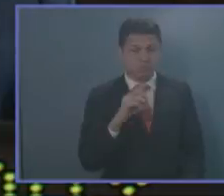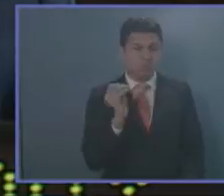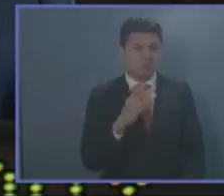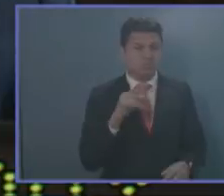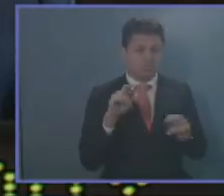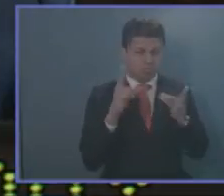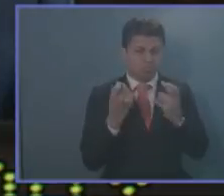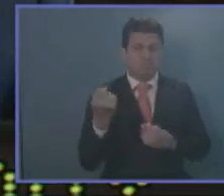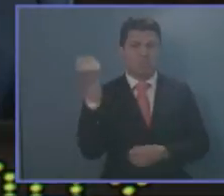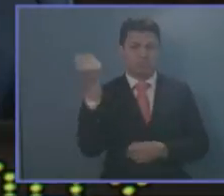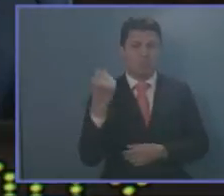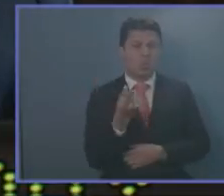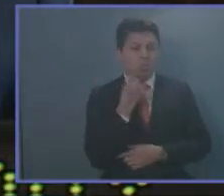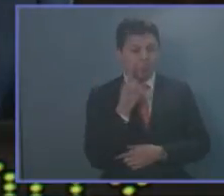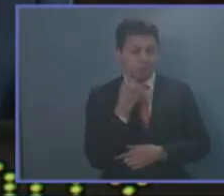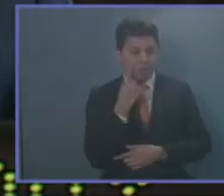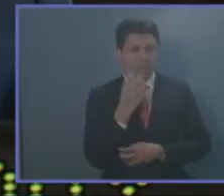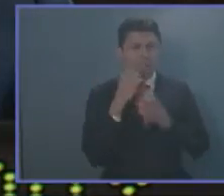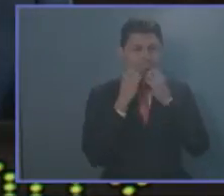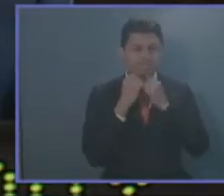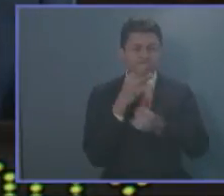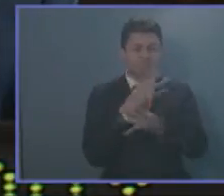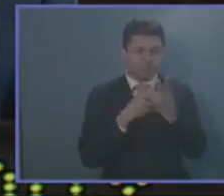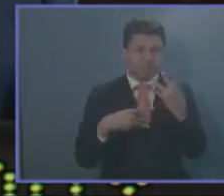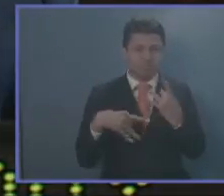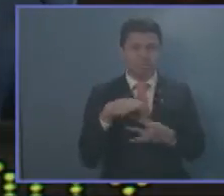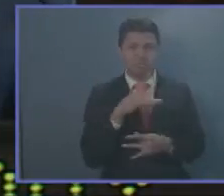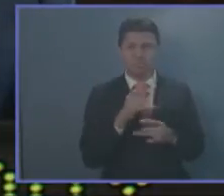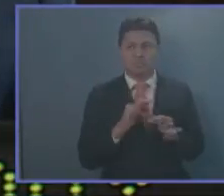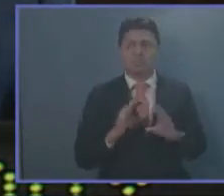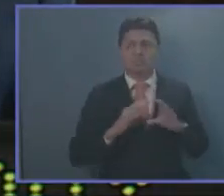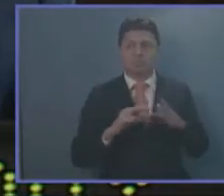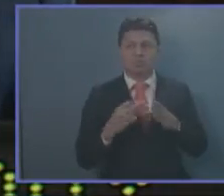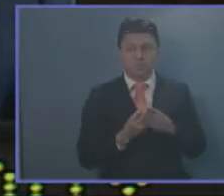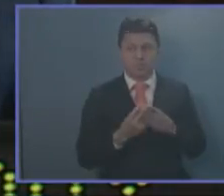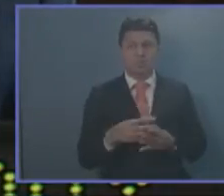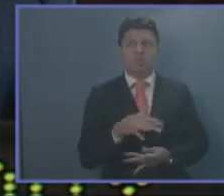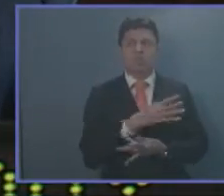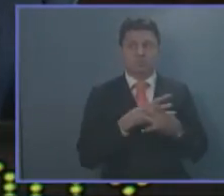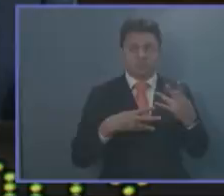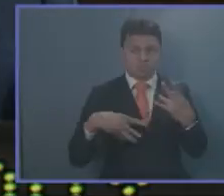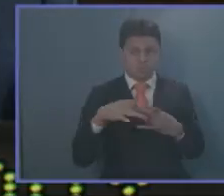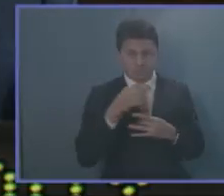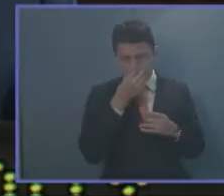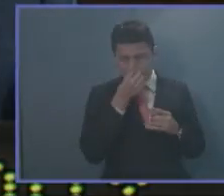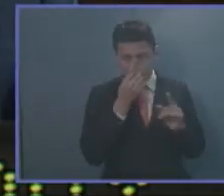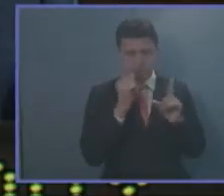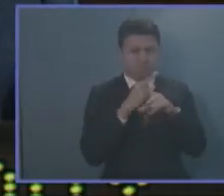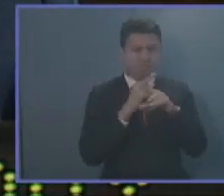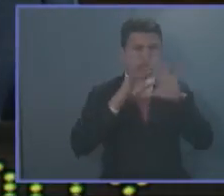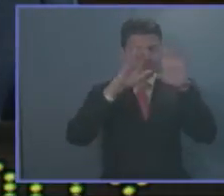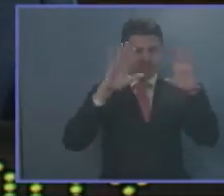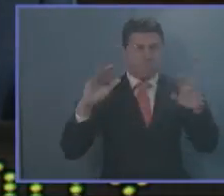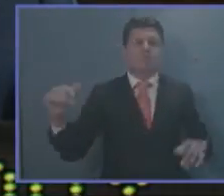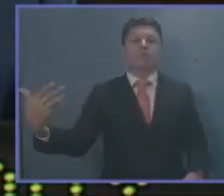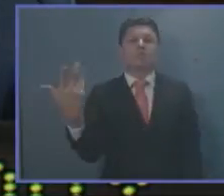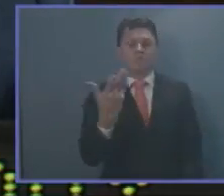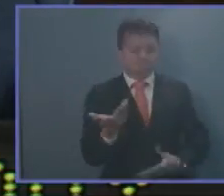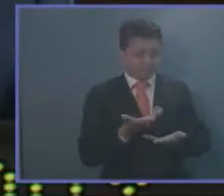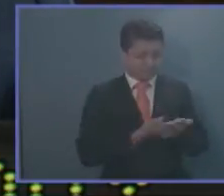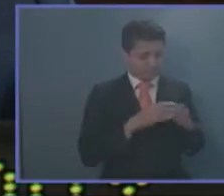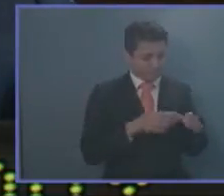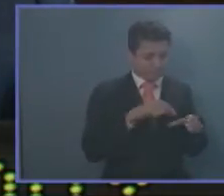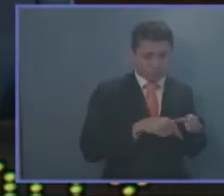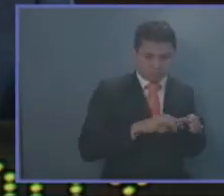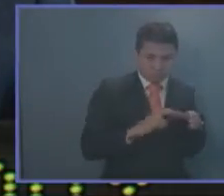un tema clave para el cuidado del medio ambiente. Por eso en la Comisión de Medio Ambiente y Cambio Climático estamos discutiendo la